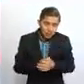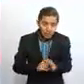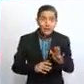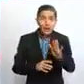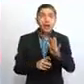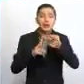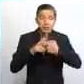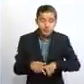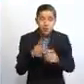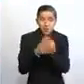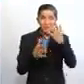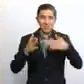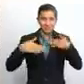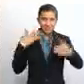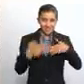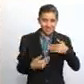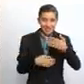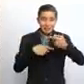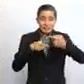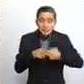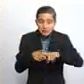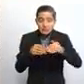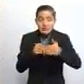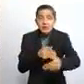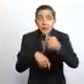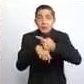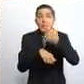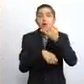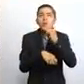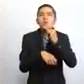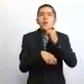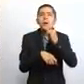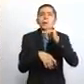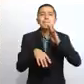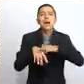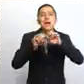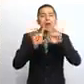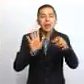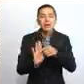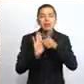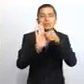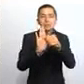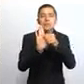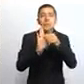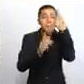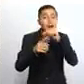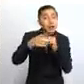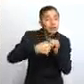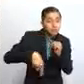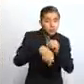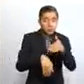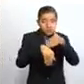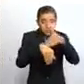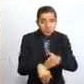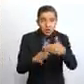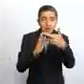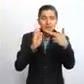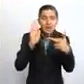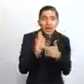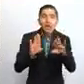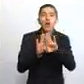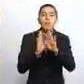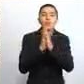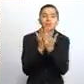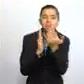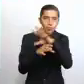arrancar esta nueva convivencia con medidas muy claras, pero muy firmes, de cumplimiento de las reglas y